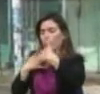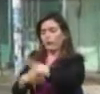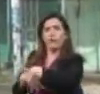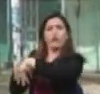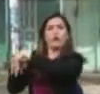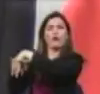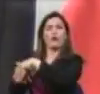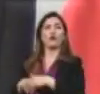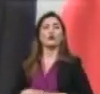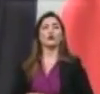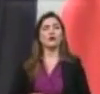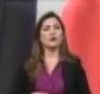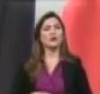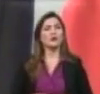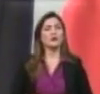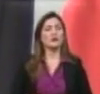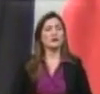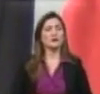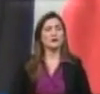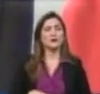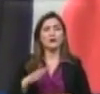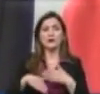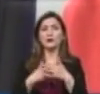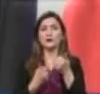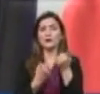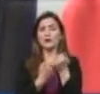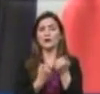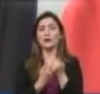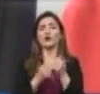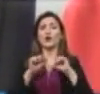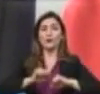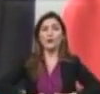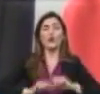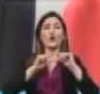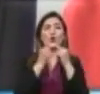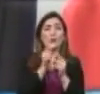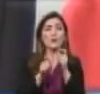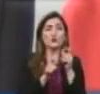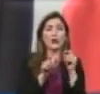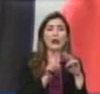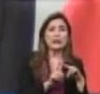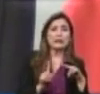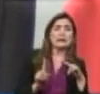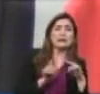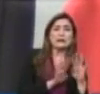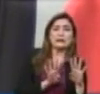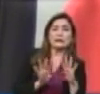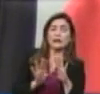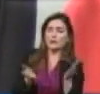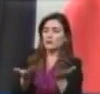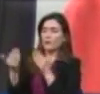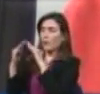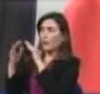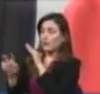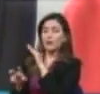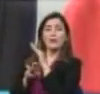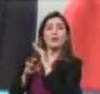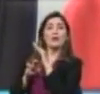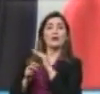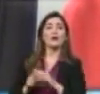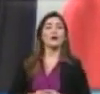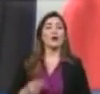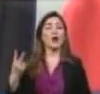plan de acogida. Todo el apoyo para poder recibir a esa población. Asimismo, como lo decía